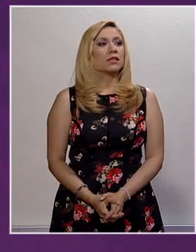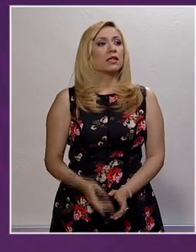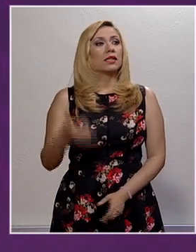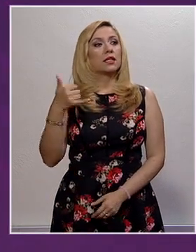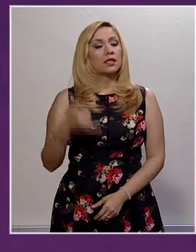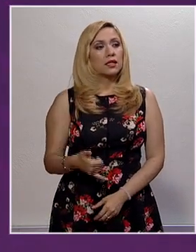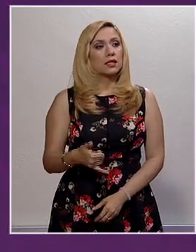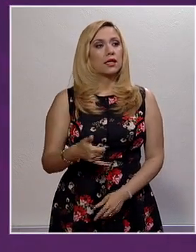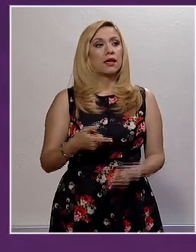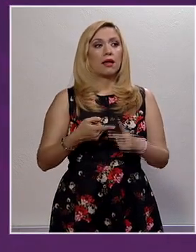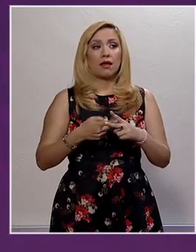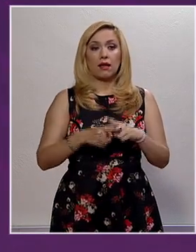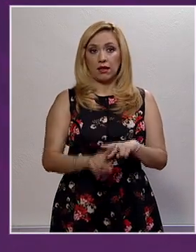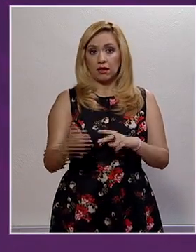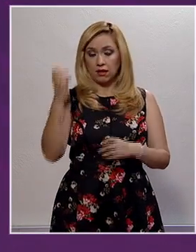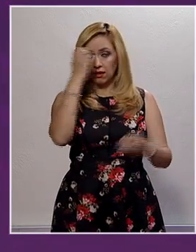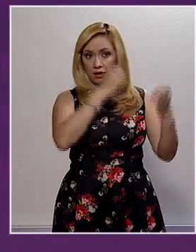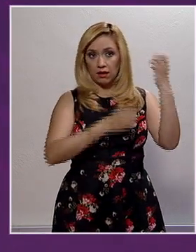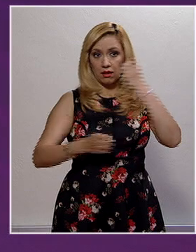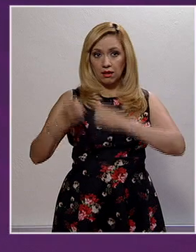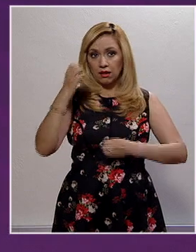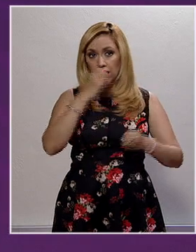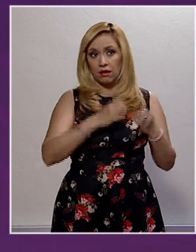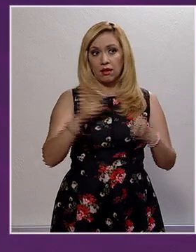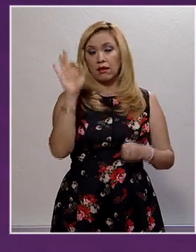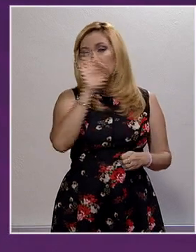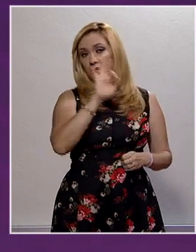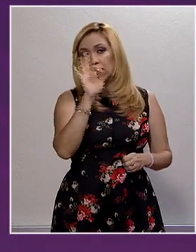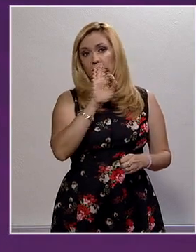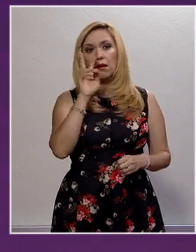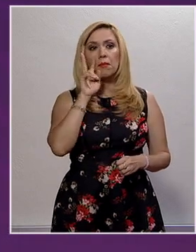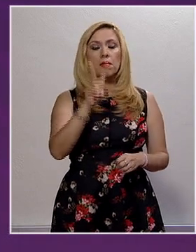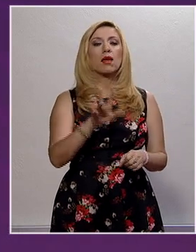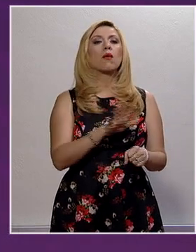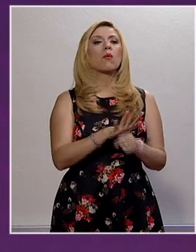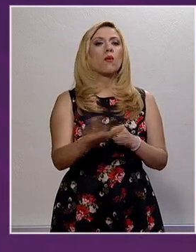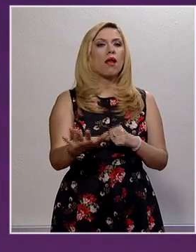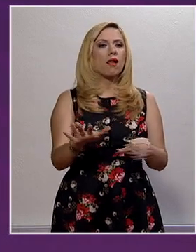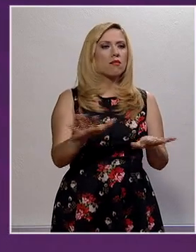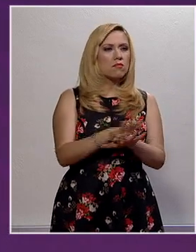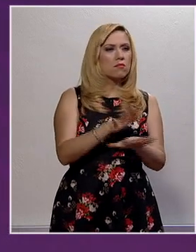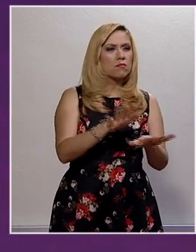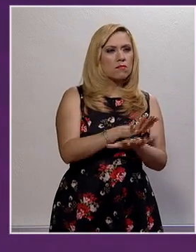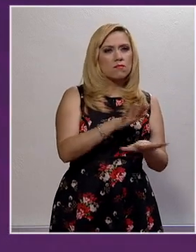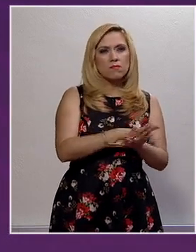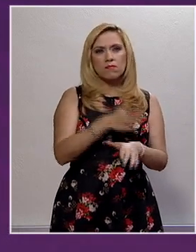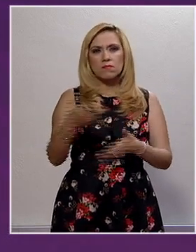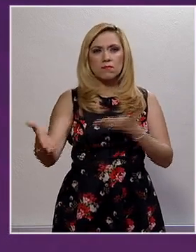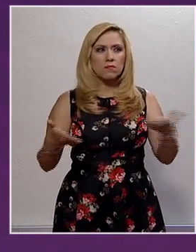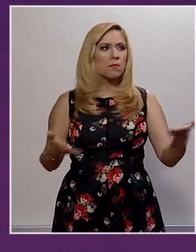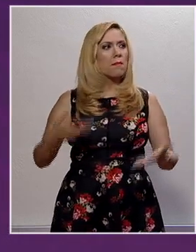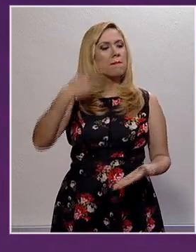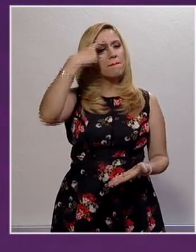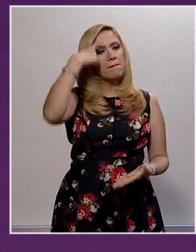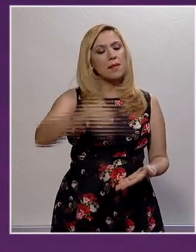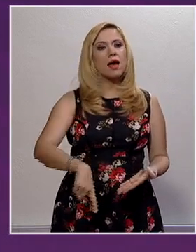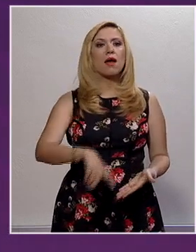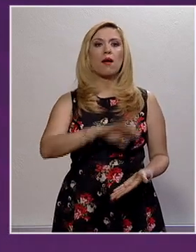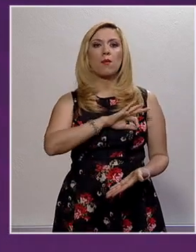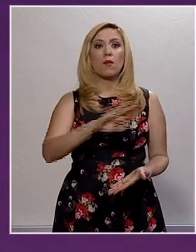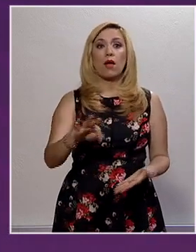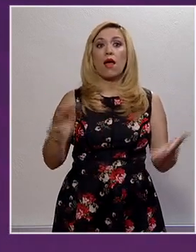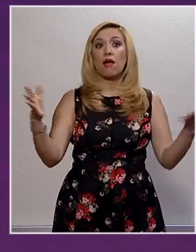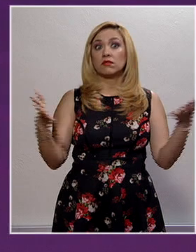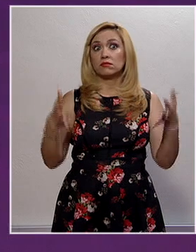Y a partir de ese diagnóstico quizás ver qué podemos ir modificando para que realmente